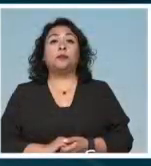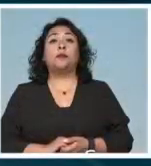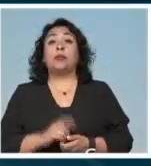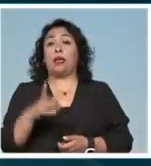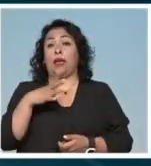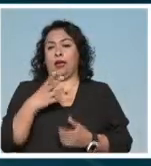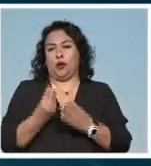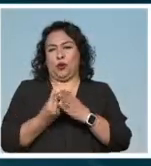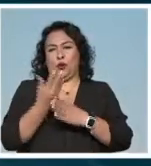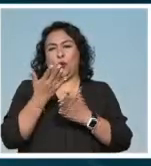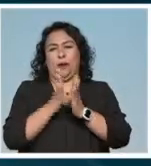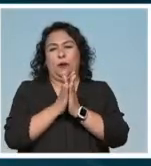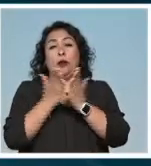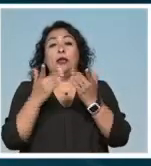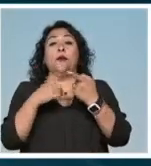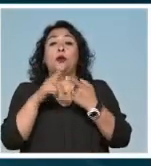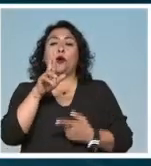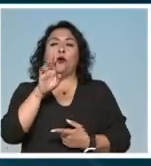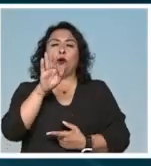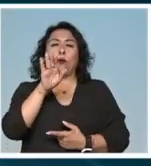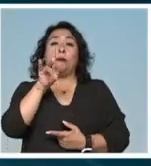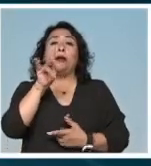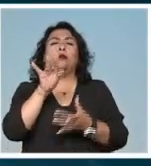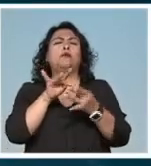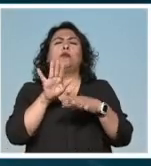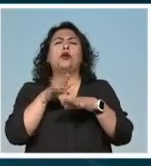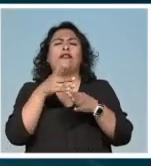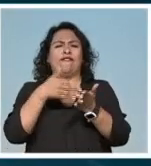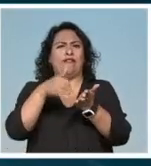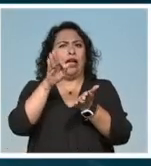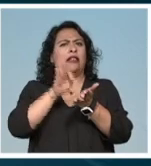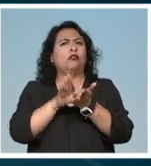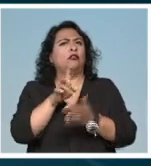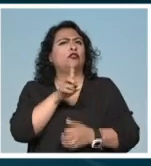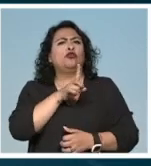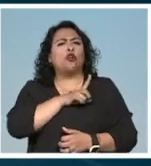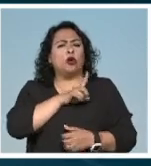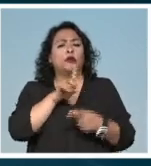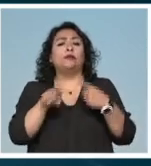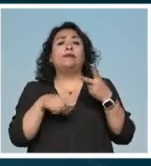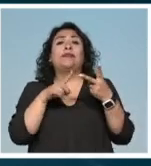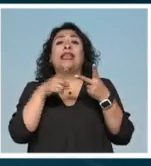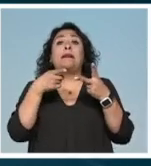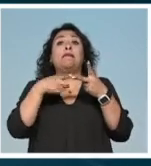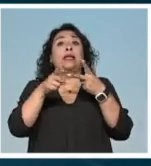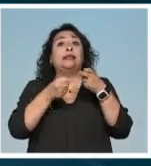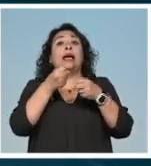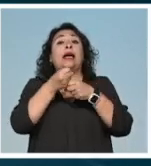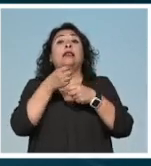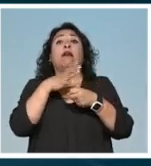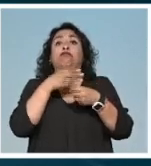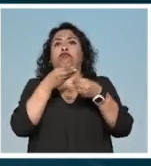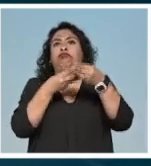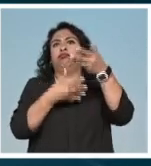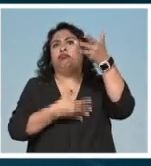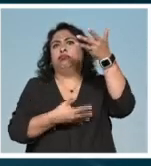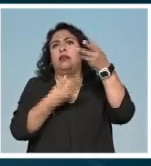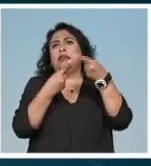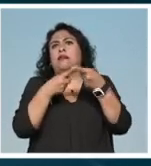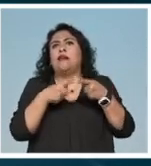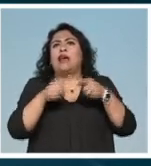En su más reciente publicación, Roberto Saviano nos dice por qué los valientes están solos. Además, arranca el año con una amplia oferta